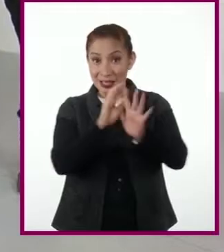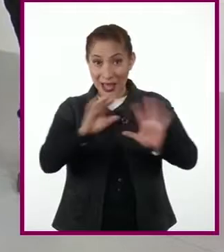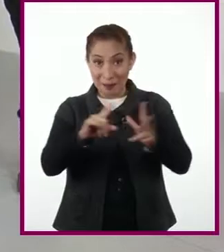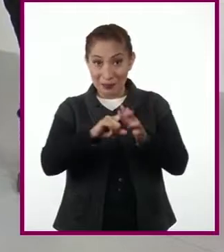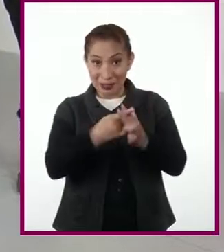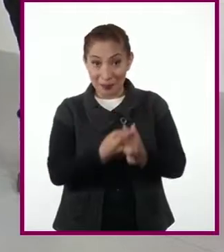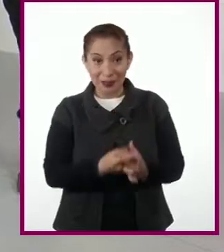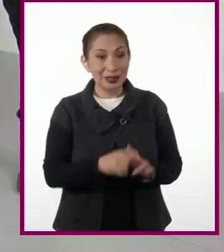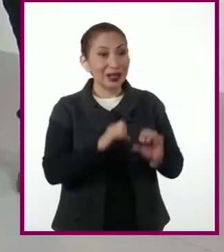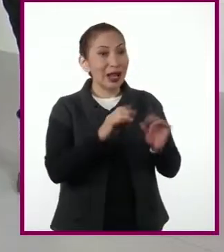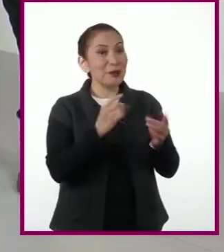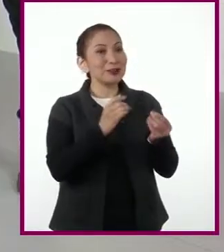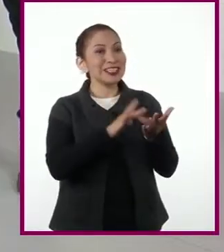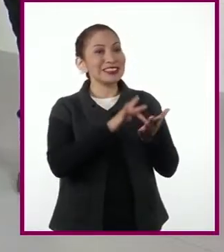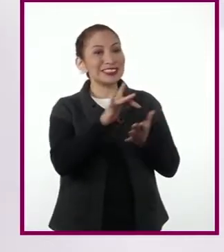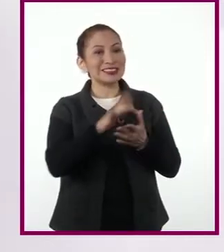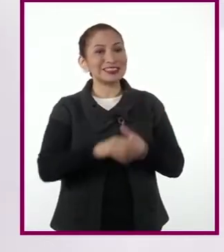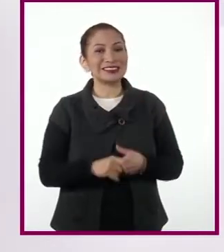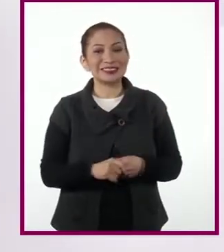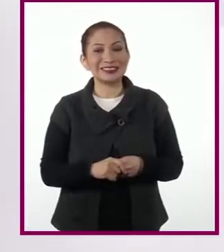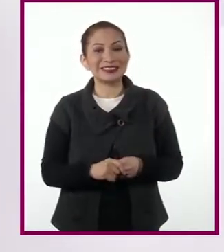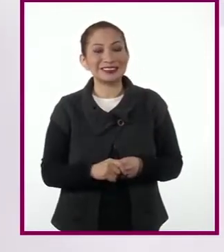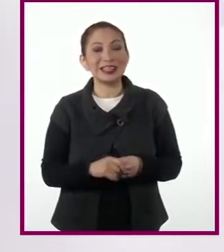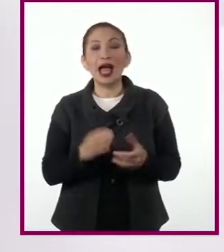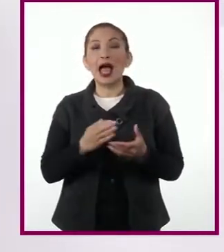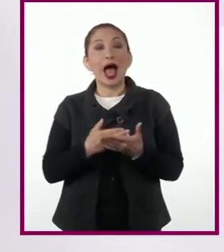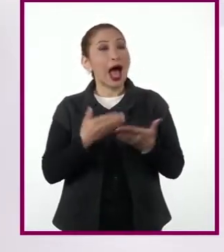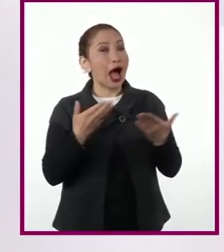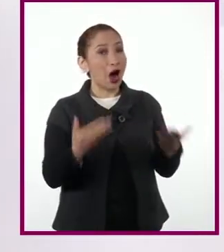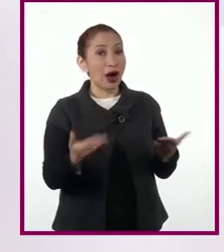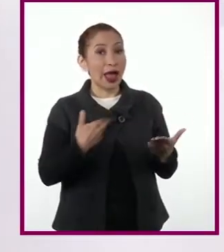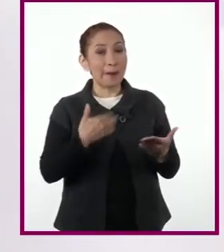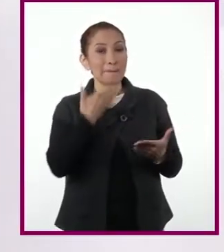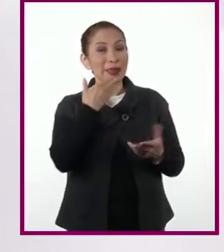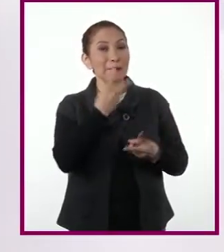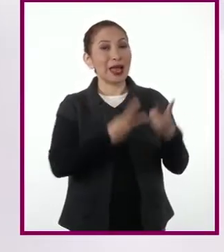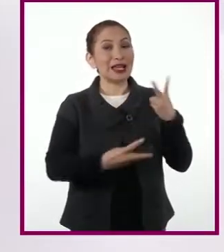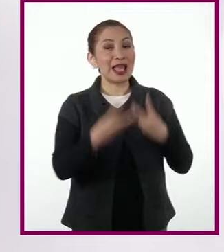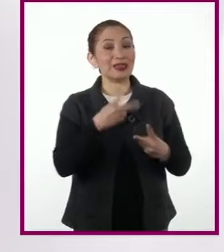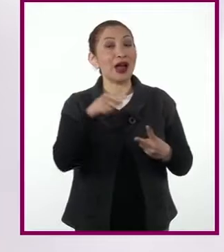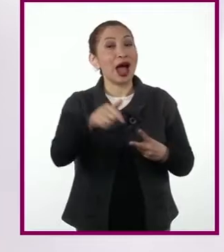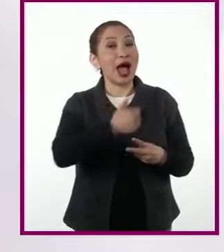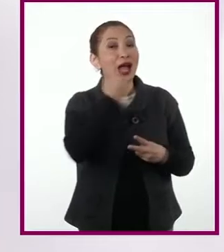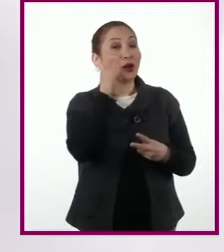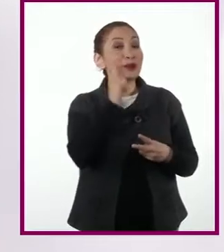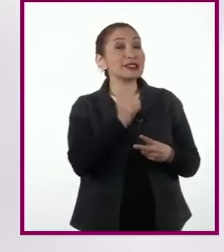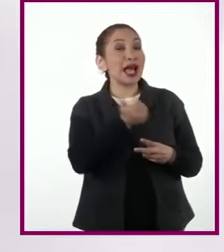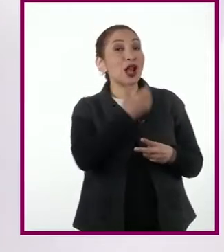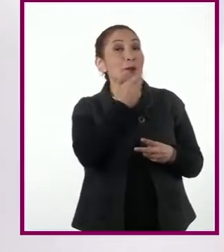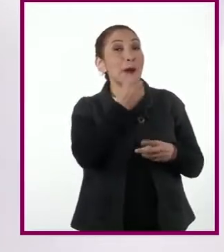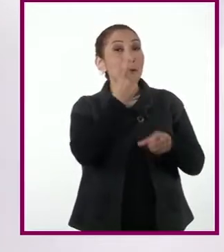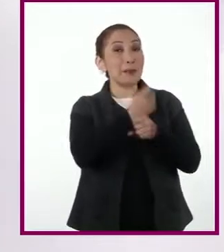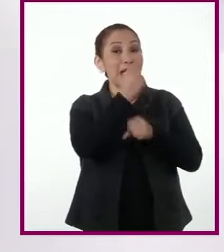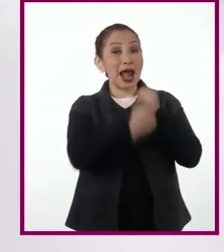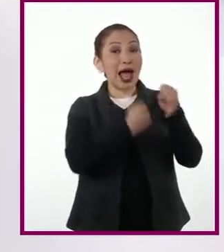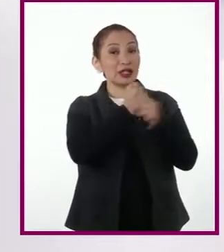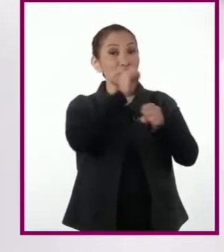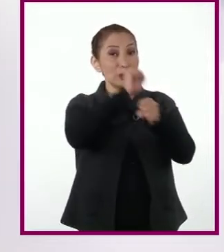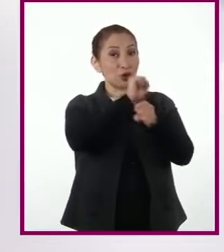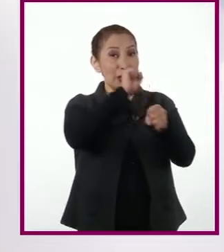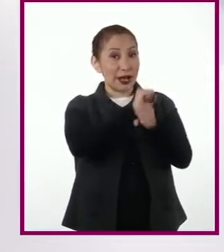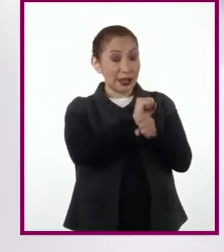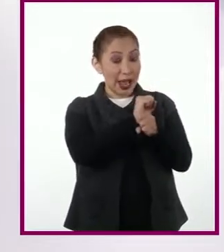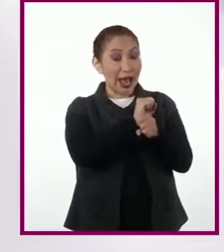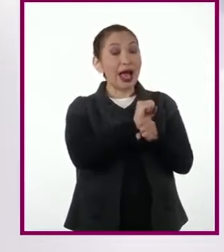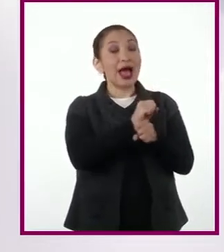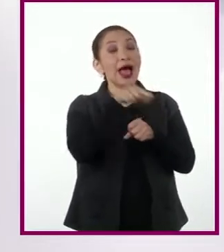comencemos? Así es, muchas gracias. En esta ocasión les damos la bienvenida a las alumnas y alumnos de primer grado de secundaria,